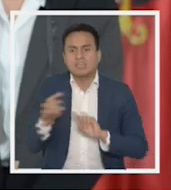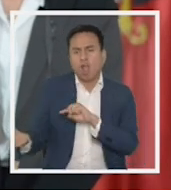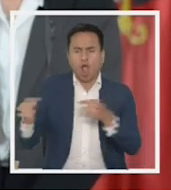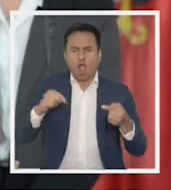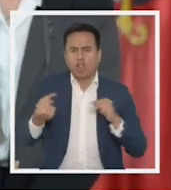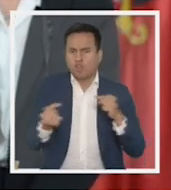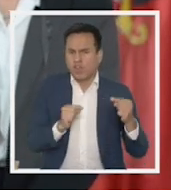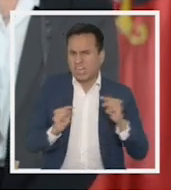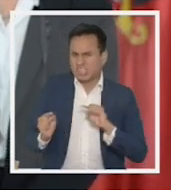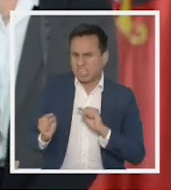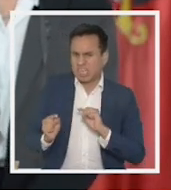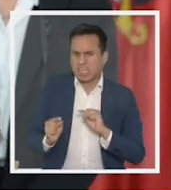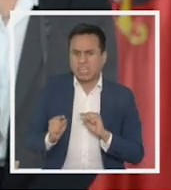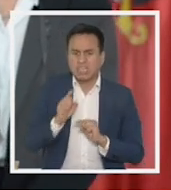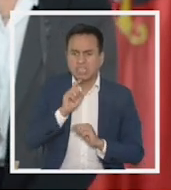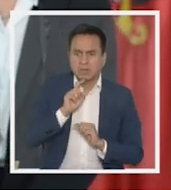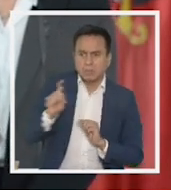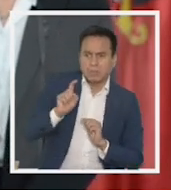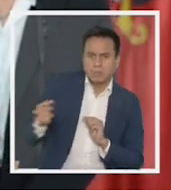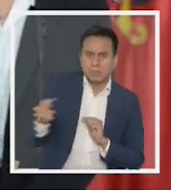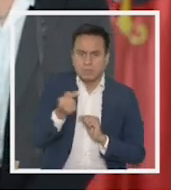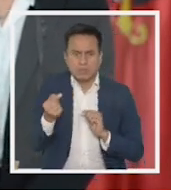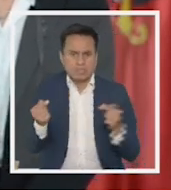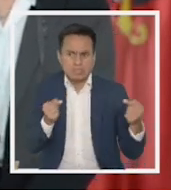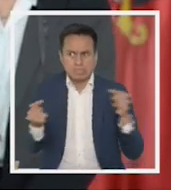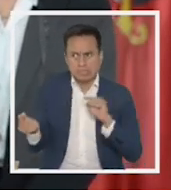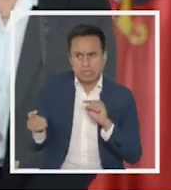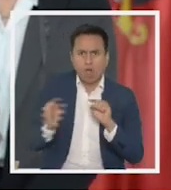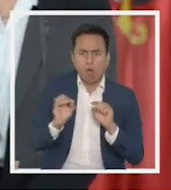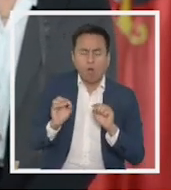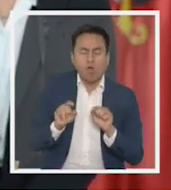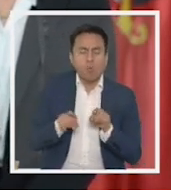de dejarse llevar por la ira o el desconsuelo.